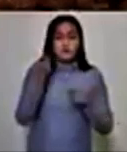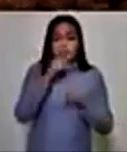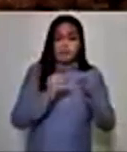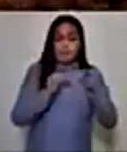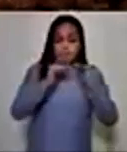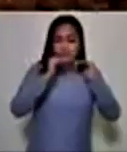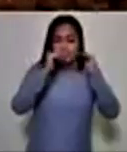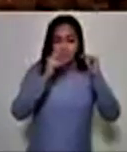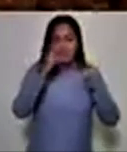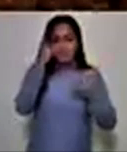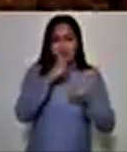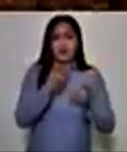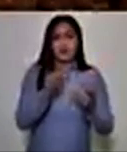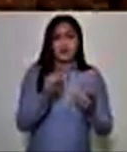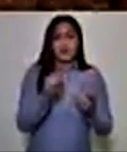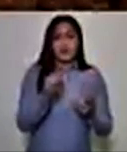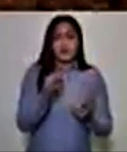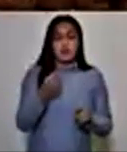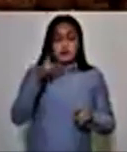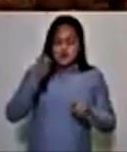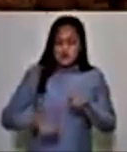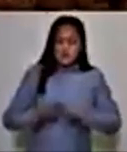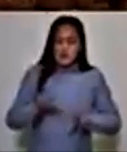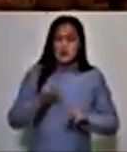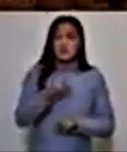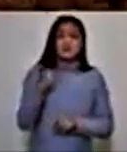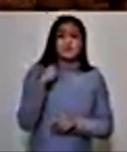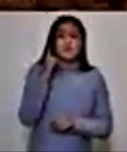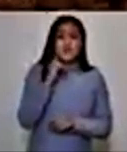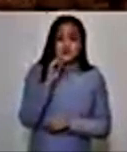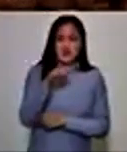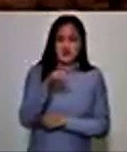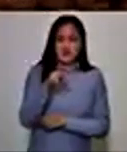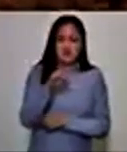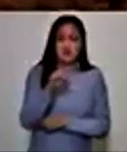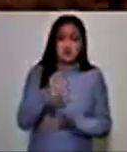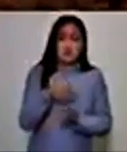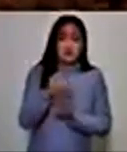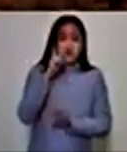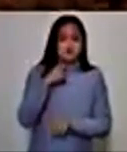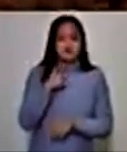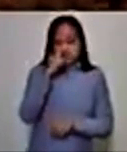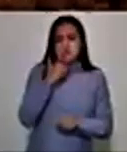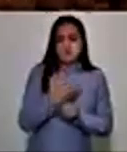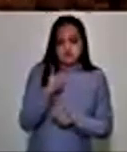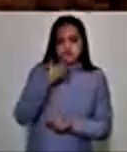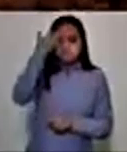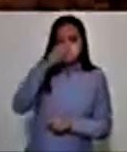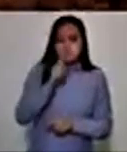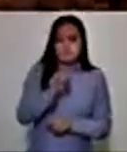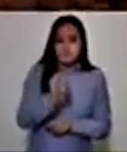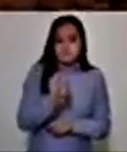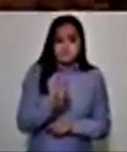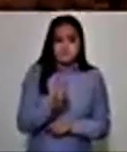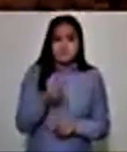de feminicidios y todo lo que implique el ataque a las mujeres, lo asumimos, más